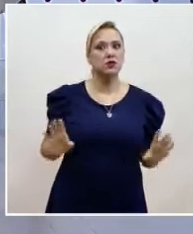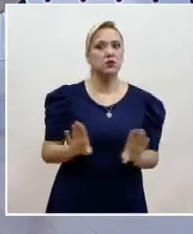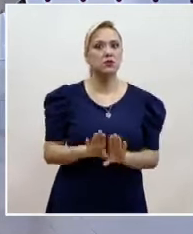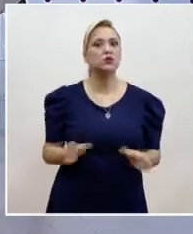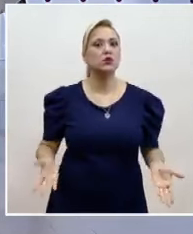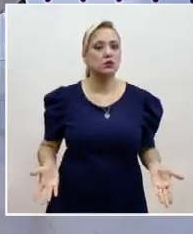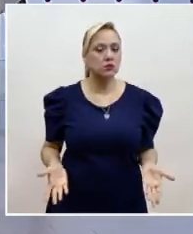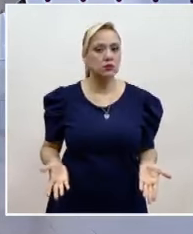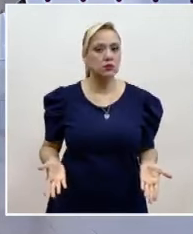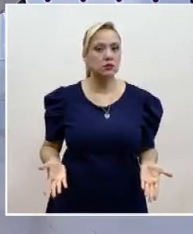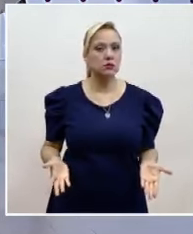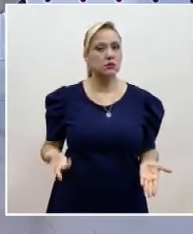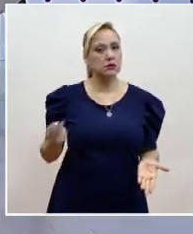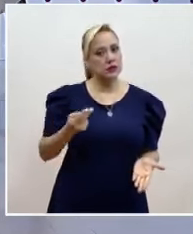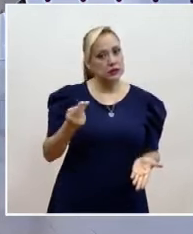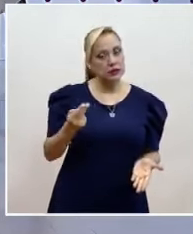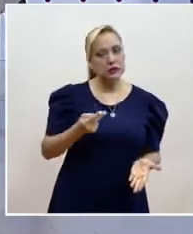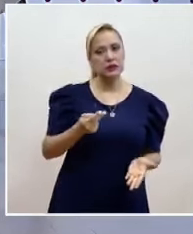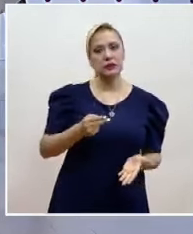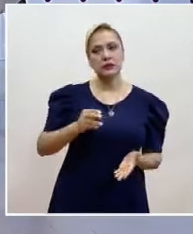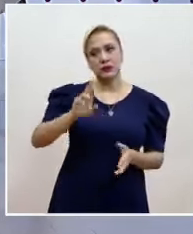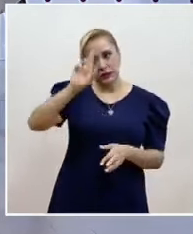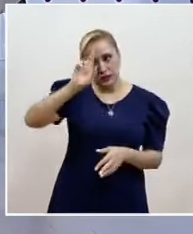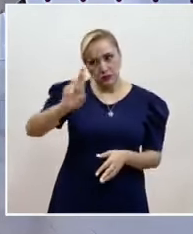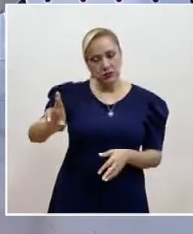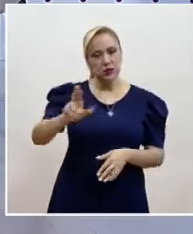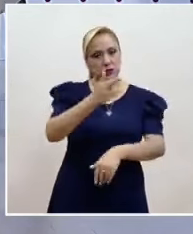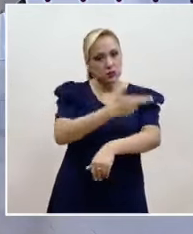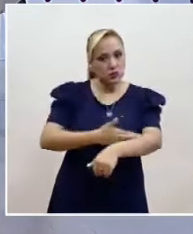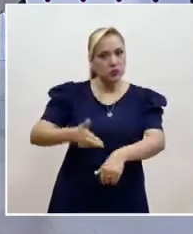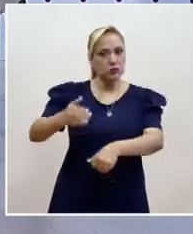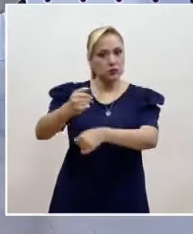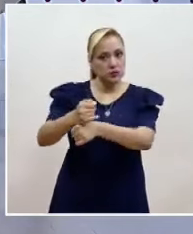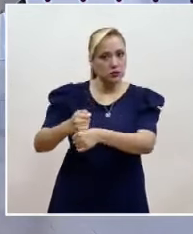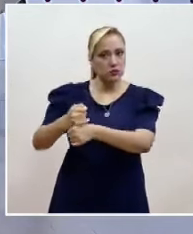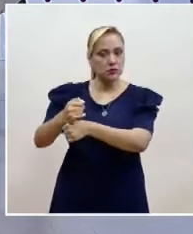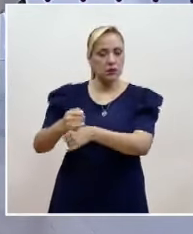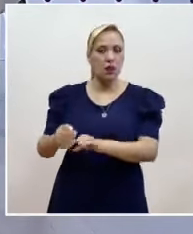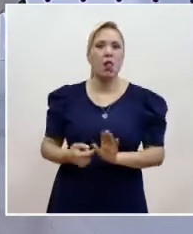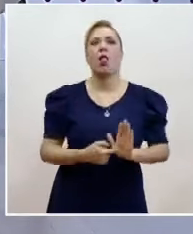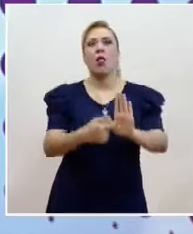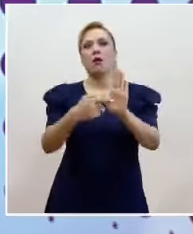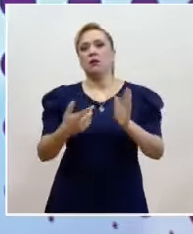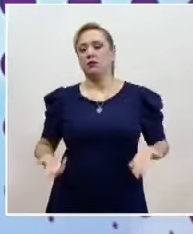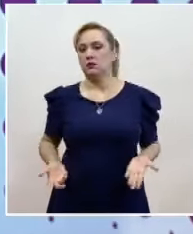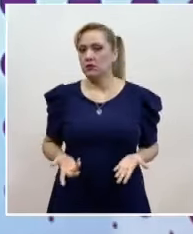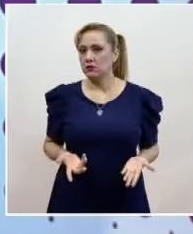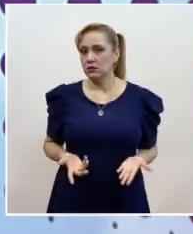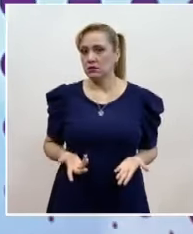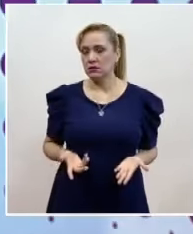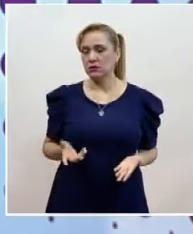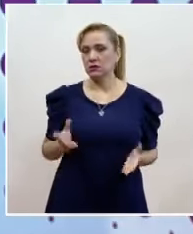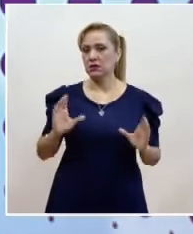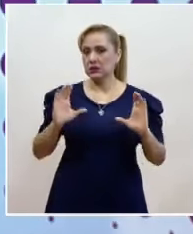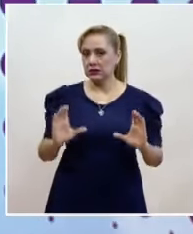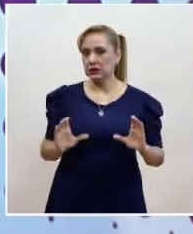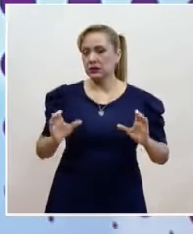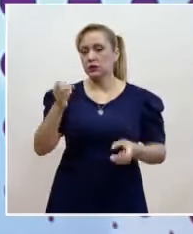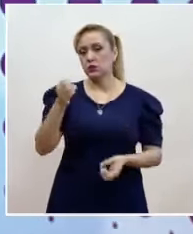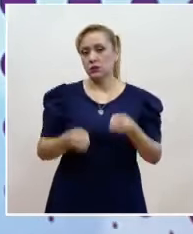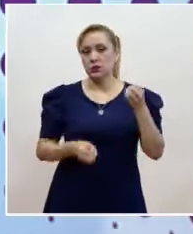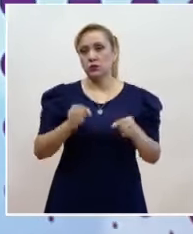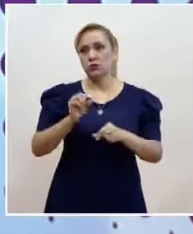debido proceso. Y justamente si nuestra tendencia es a tratar de que esto se digitalice más, todos estos juicios,